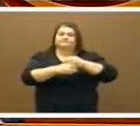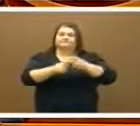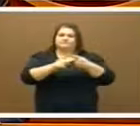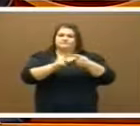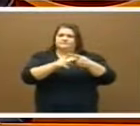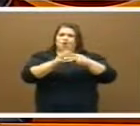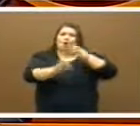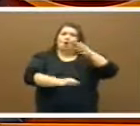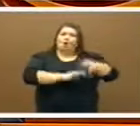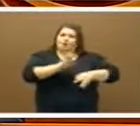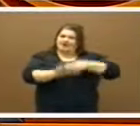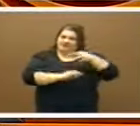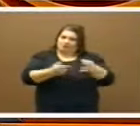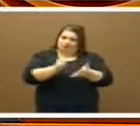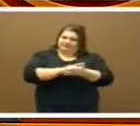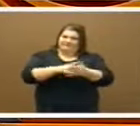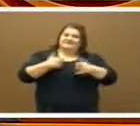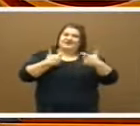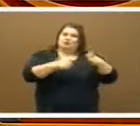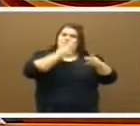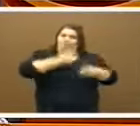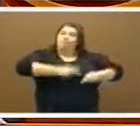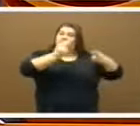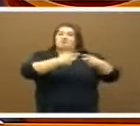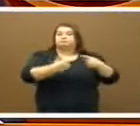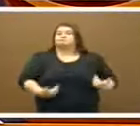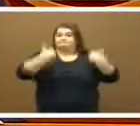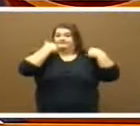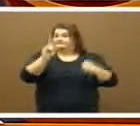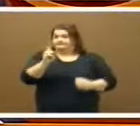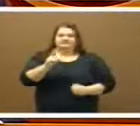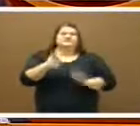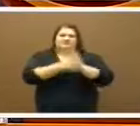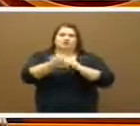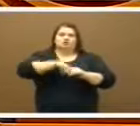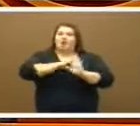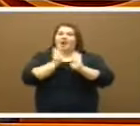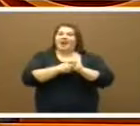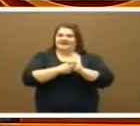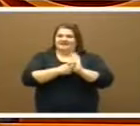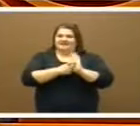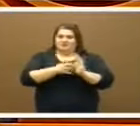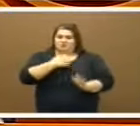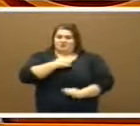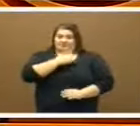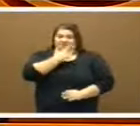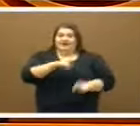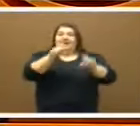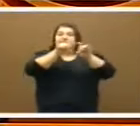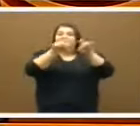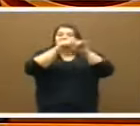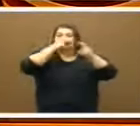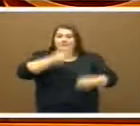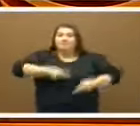reordenización del sector público. Nosotros no podemos legirlas sobre aquellas empresas públicas que no tienen